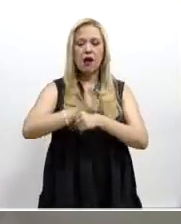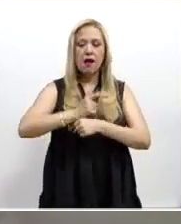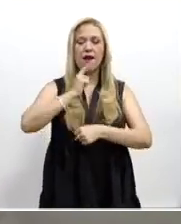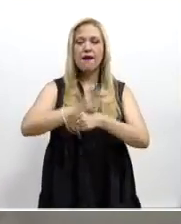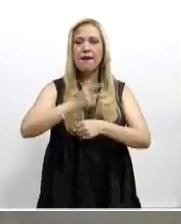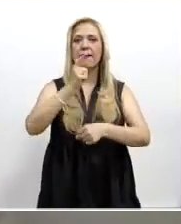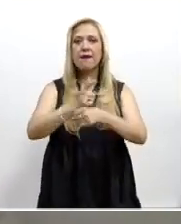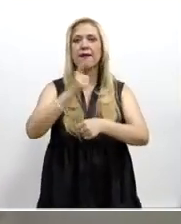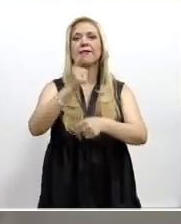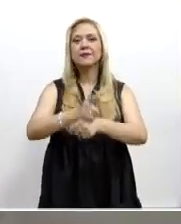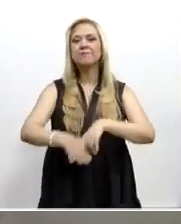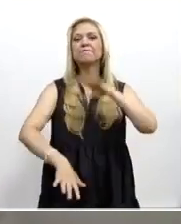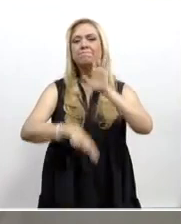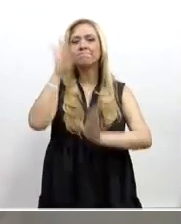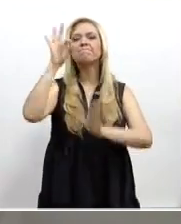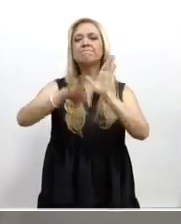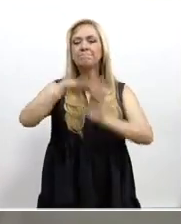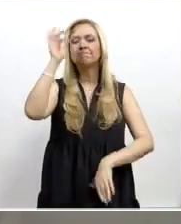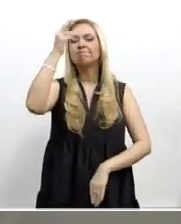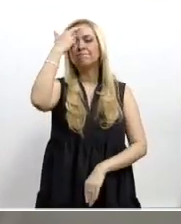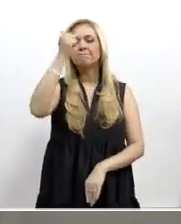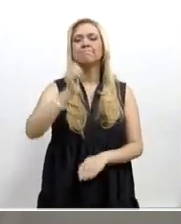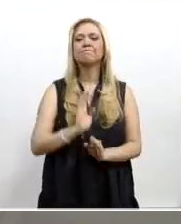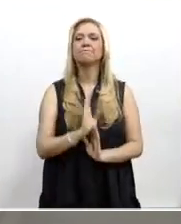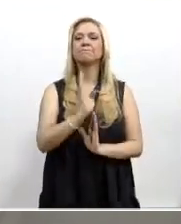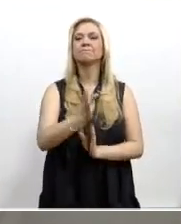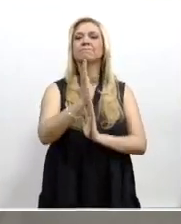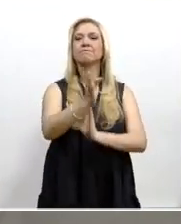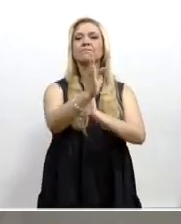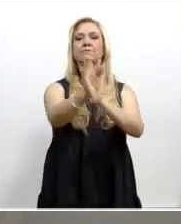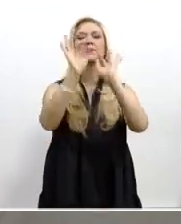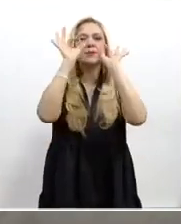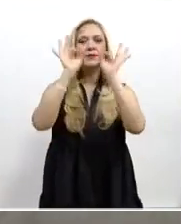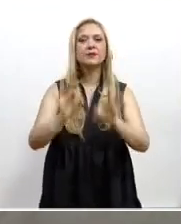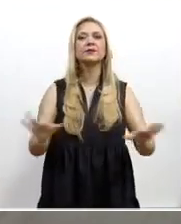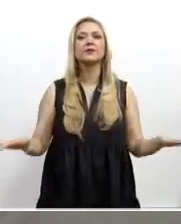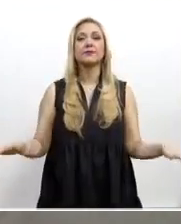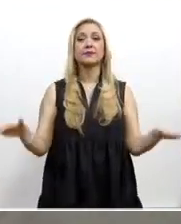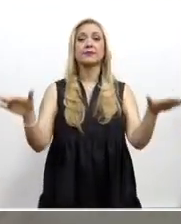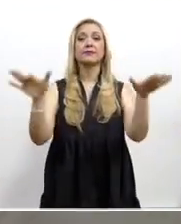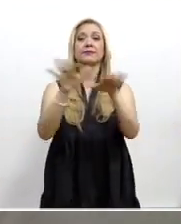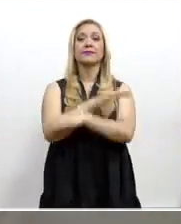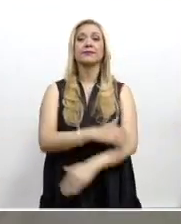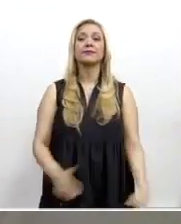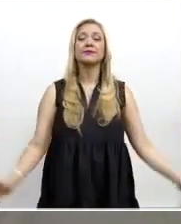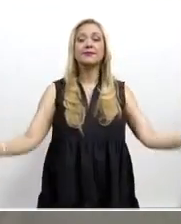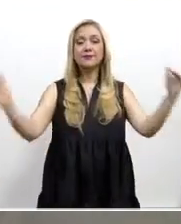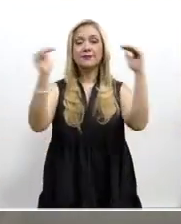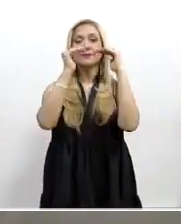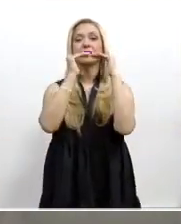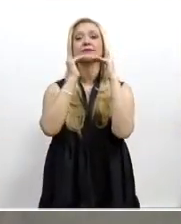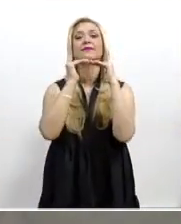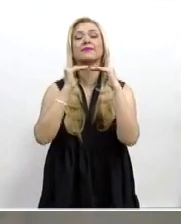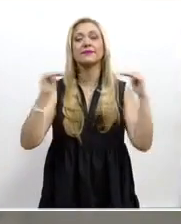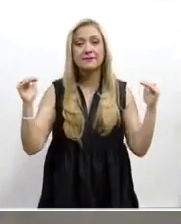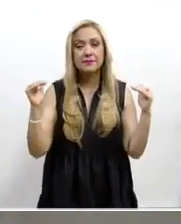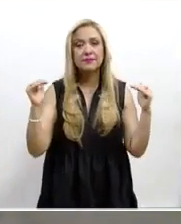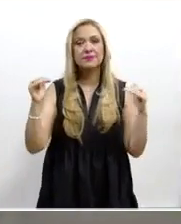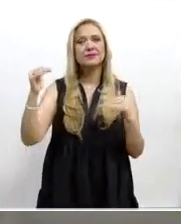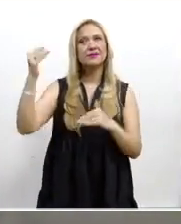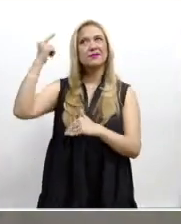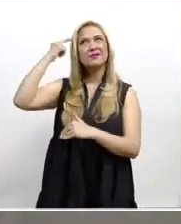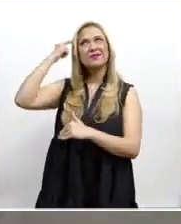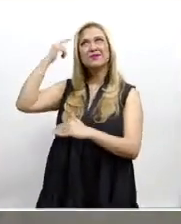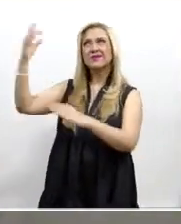donde más podemos encontrar razones para seguir avanzando hacia adelante en ese proceso que también se ha insistido mucho de deconstrucción de